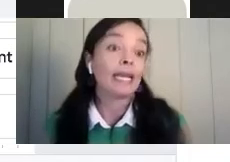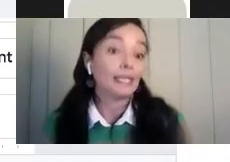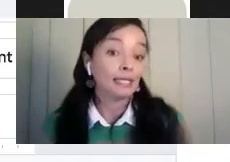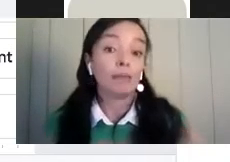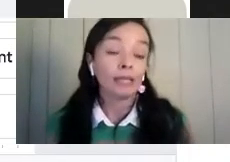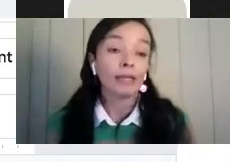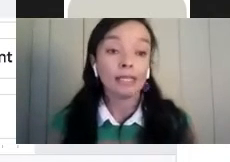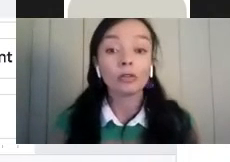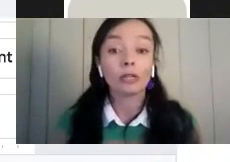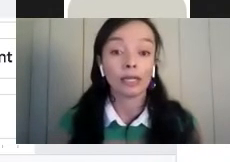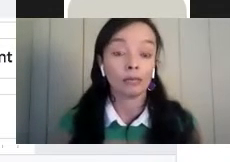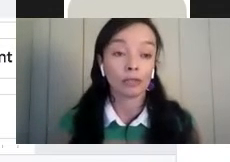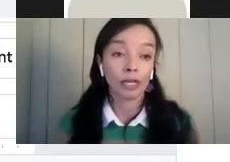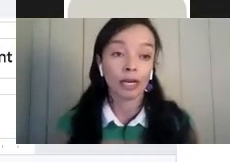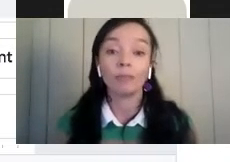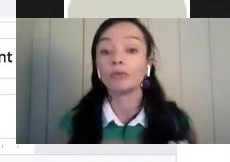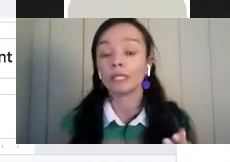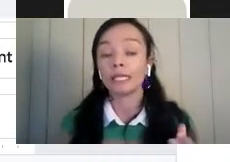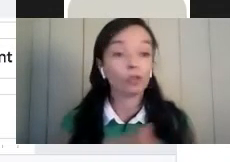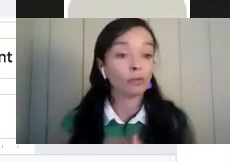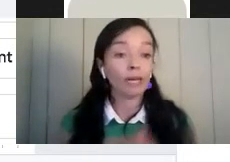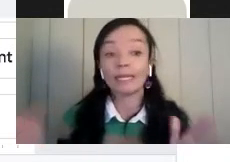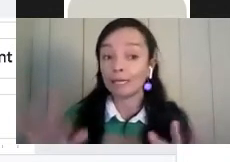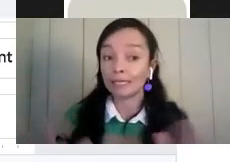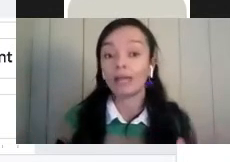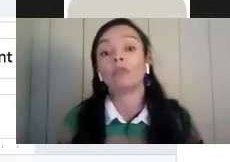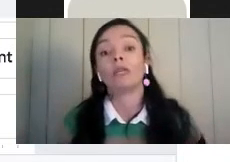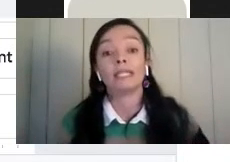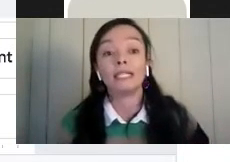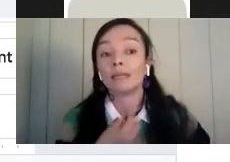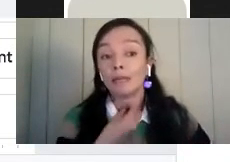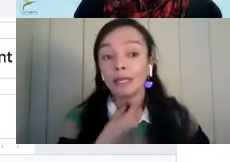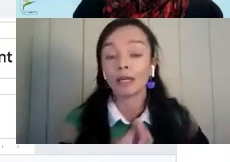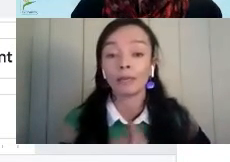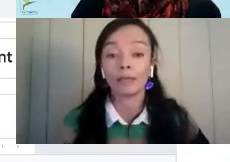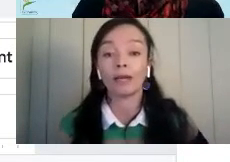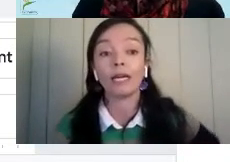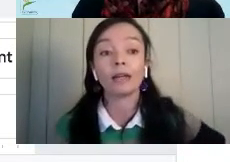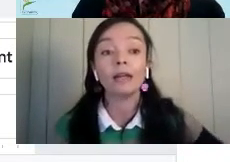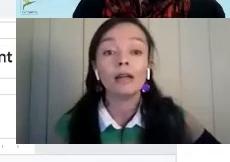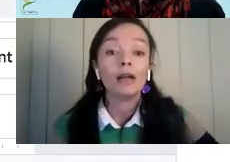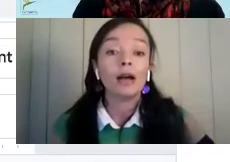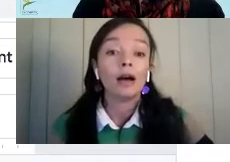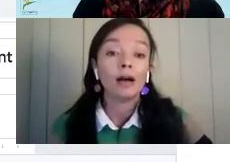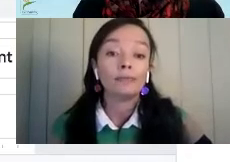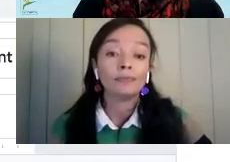Que esa es la meta. Eso es lo que queremos que haga. Entonces, es normal que vaya dejando las señas a medida que aprenda a hablar.